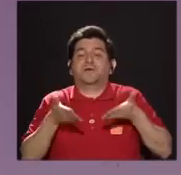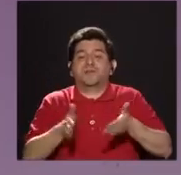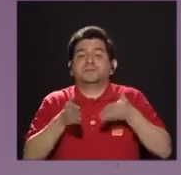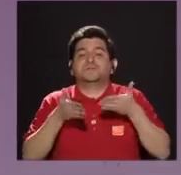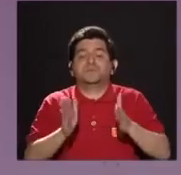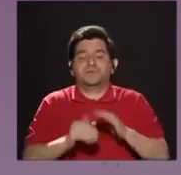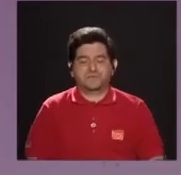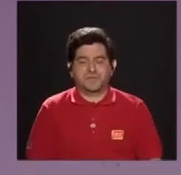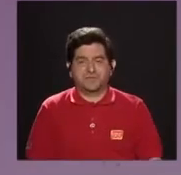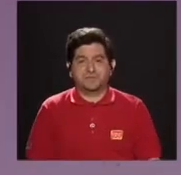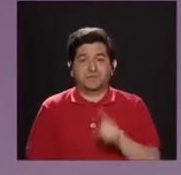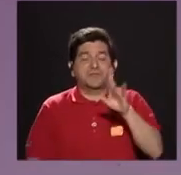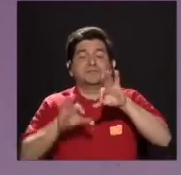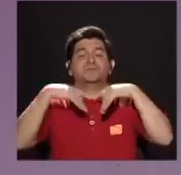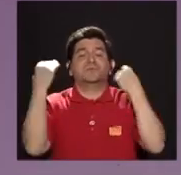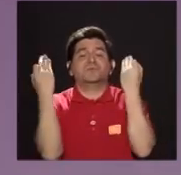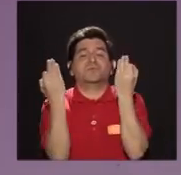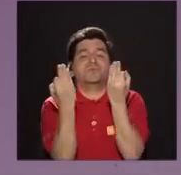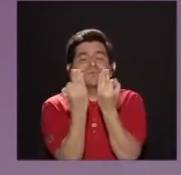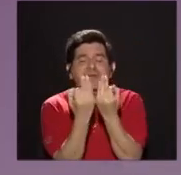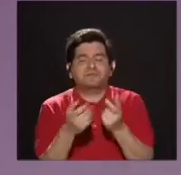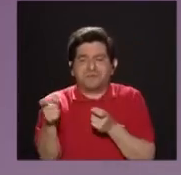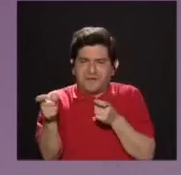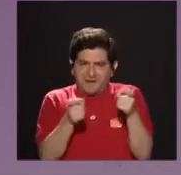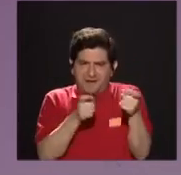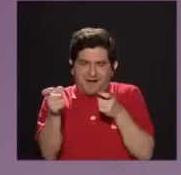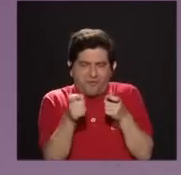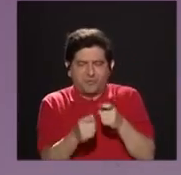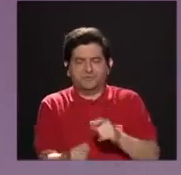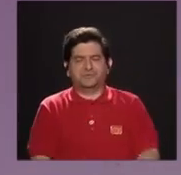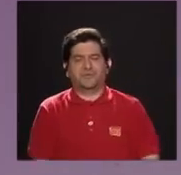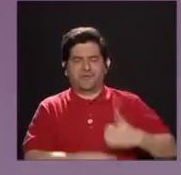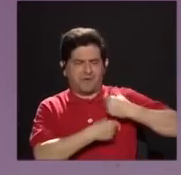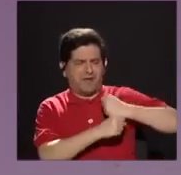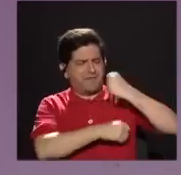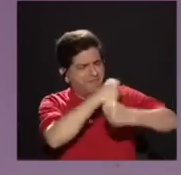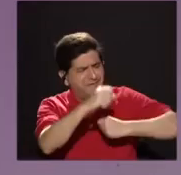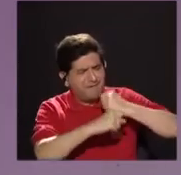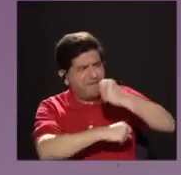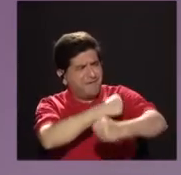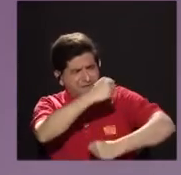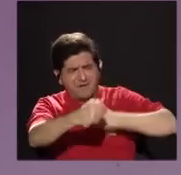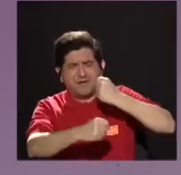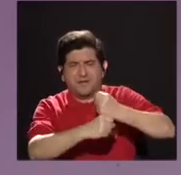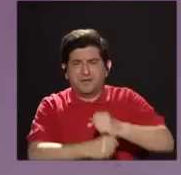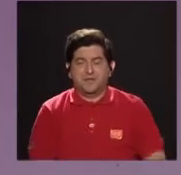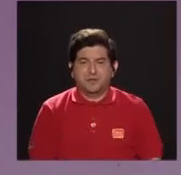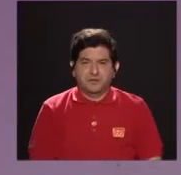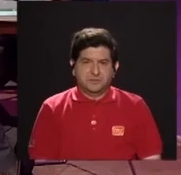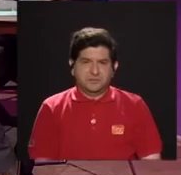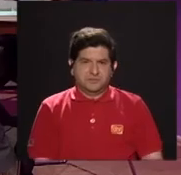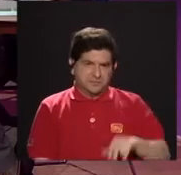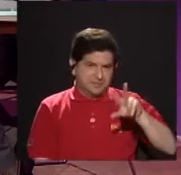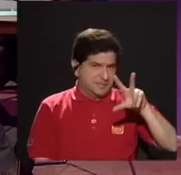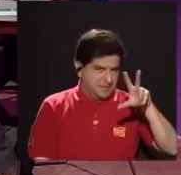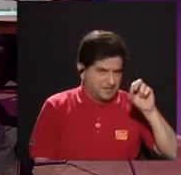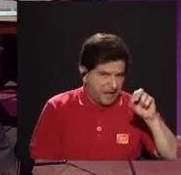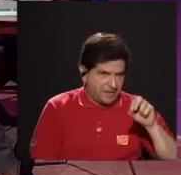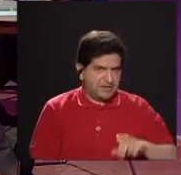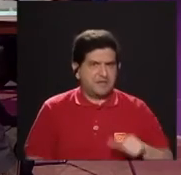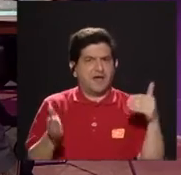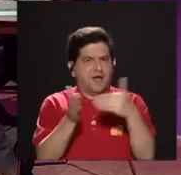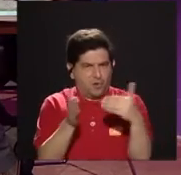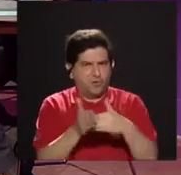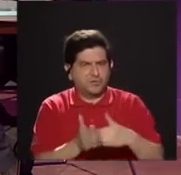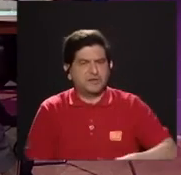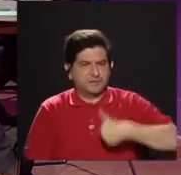ya se vuelven familias enteras que dominan una municipalidad por muchos años, ¿verdad? Perdón, si eran 30. 30 que se